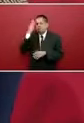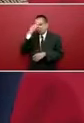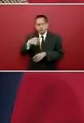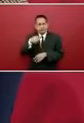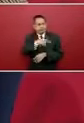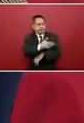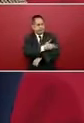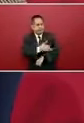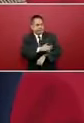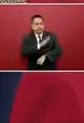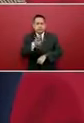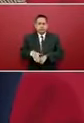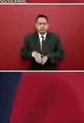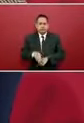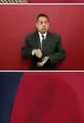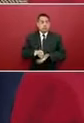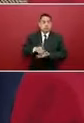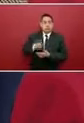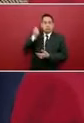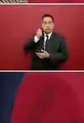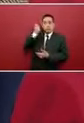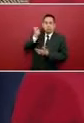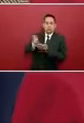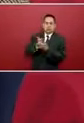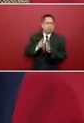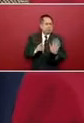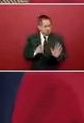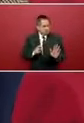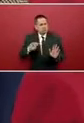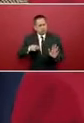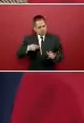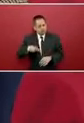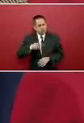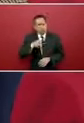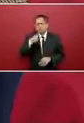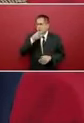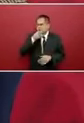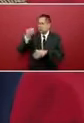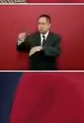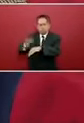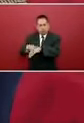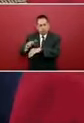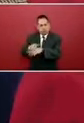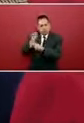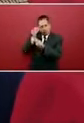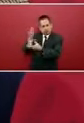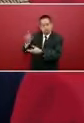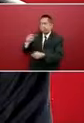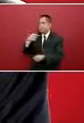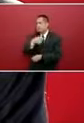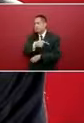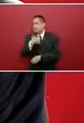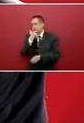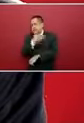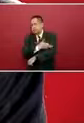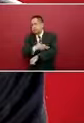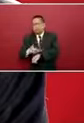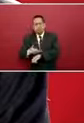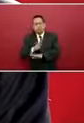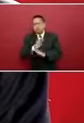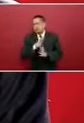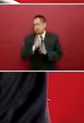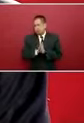¿sí? Que la gente lo hace, ¿sí? Cómo nos informan de que no va a